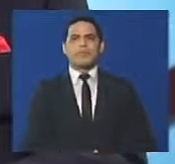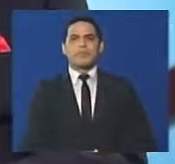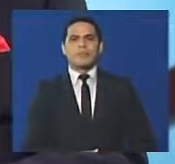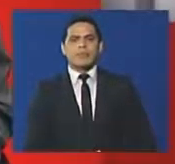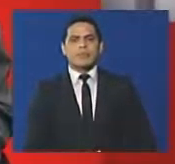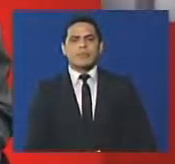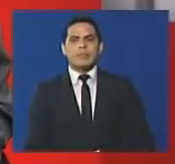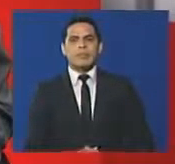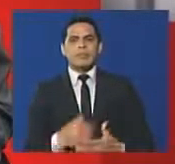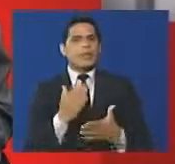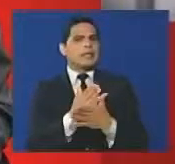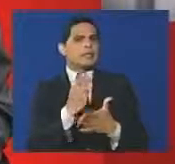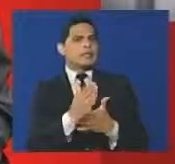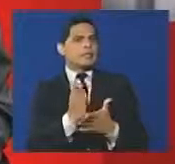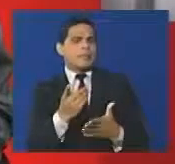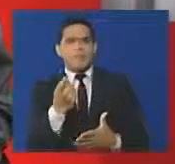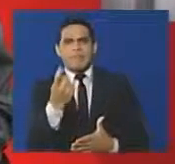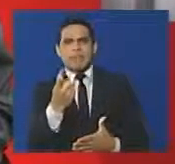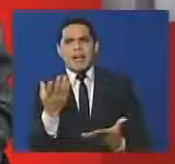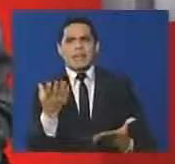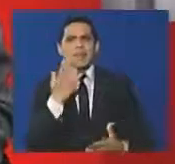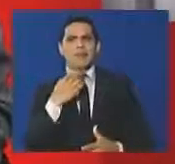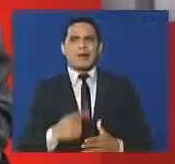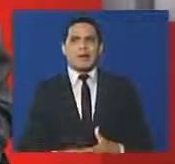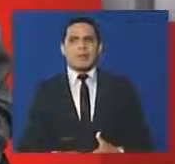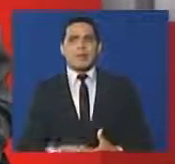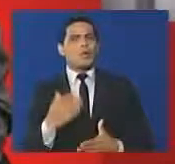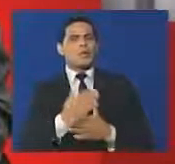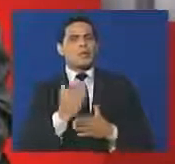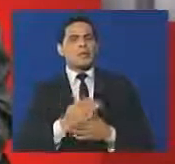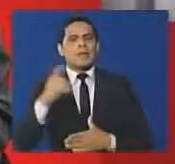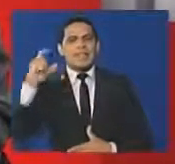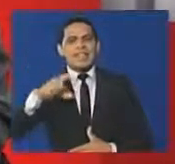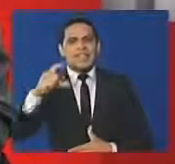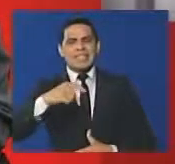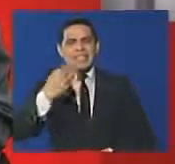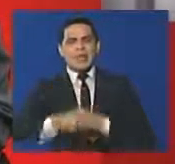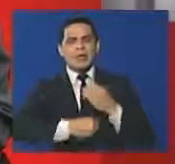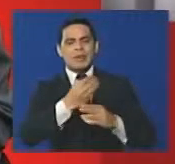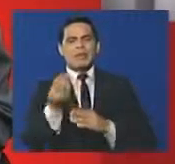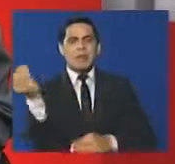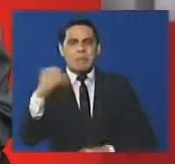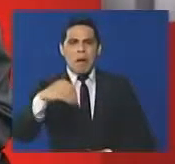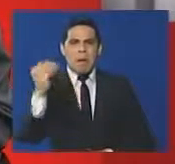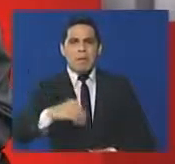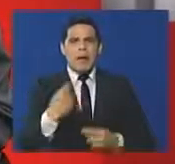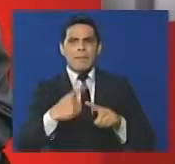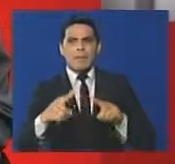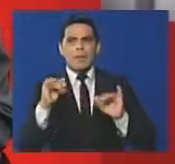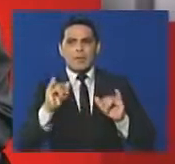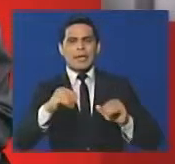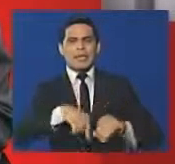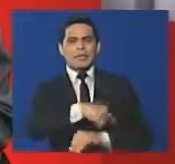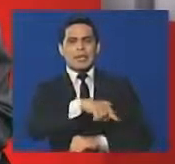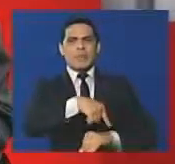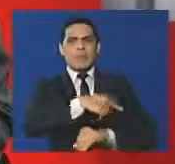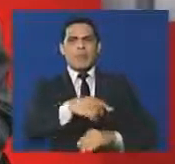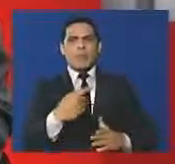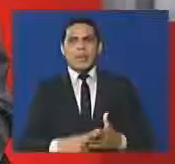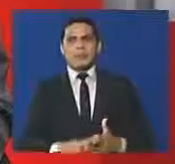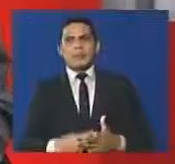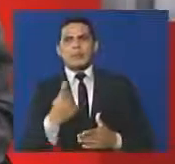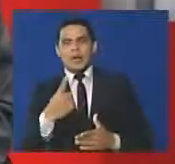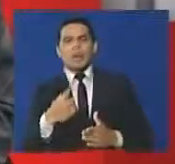Siempre habrá falta. Siempre será necesario hacer mucho más, pero en este momento hay